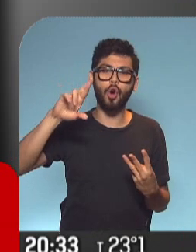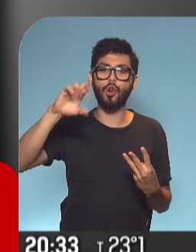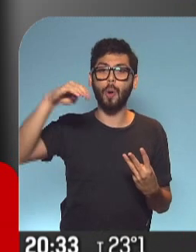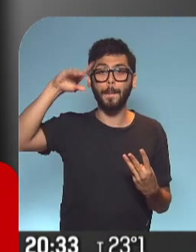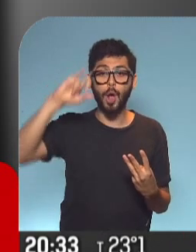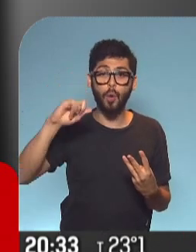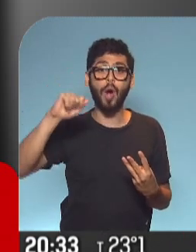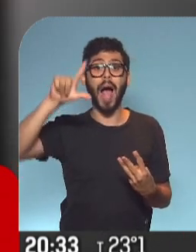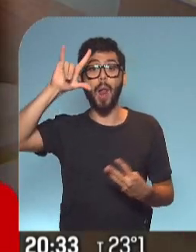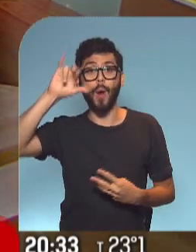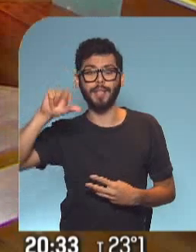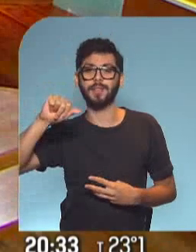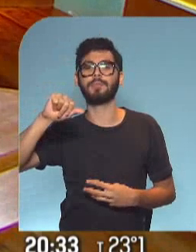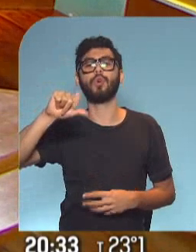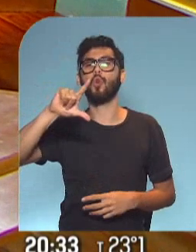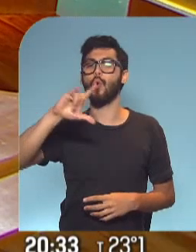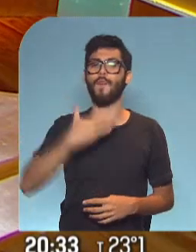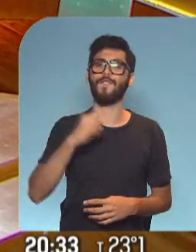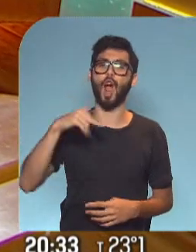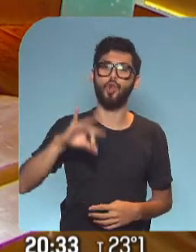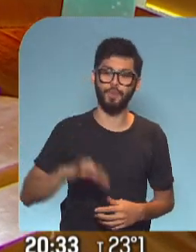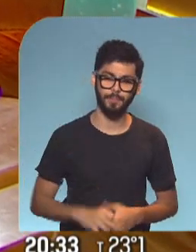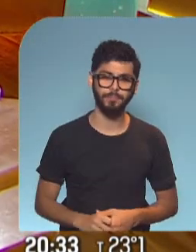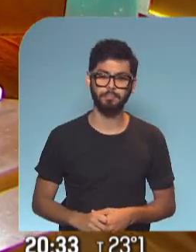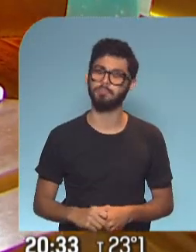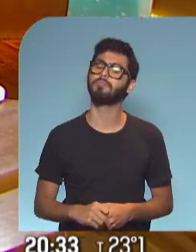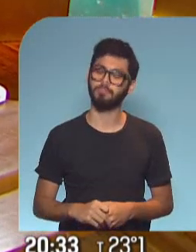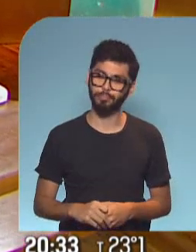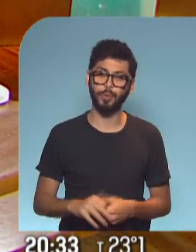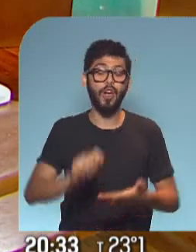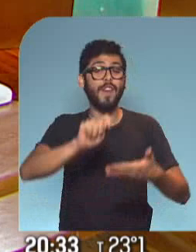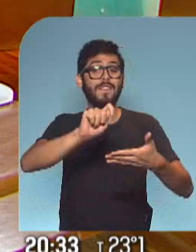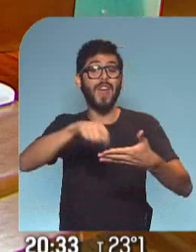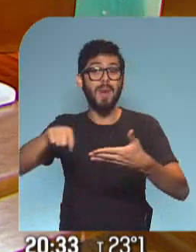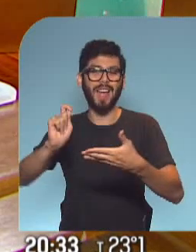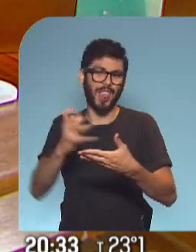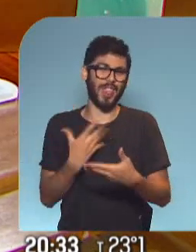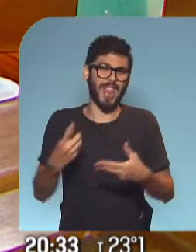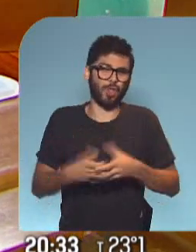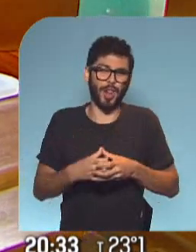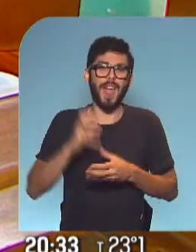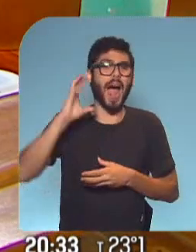rosario lufrano lo he dicho entonces esas firmas quienes componen el directorio de radio y televisión argentina